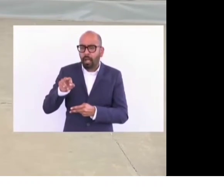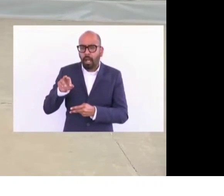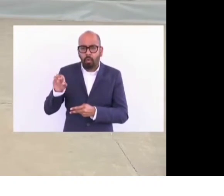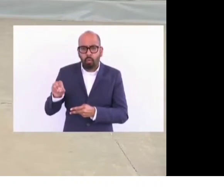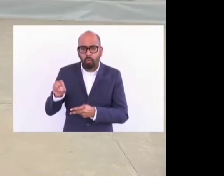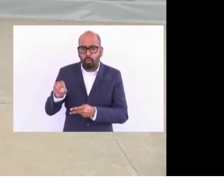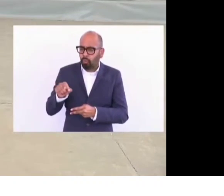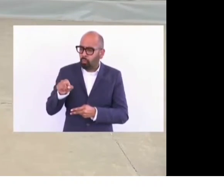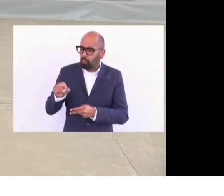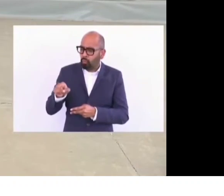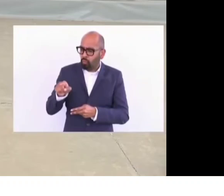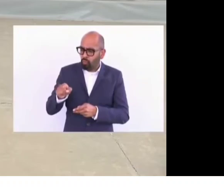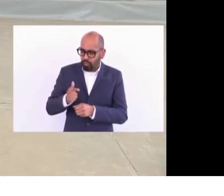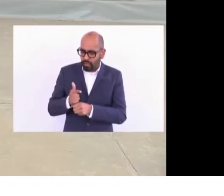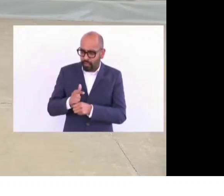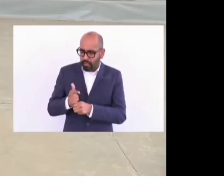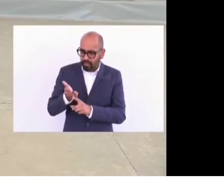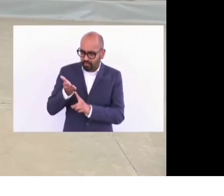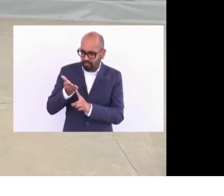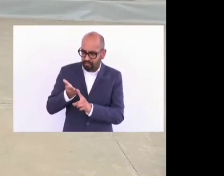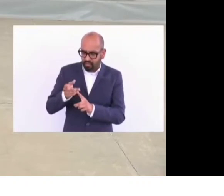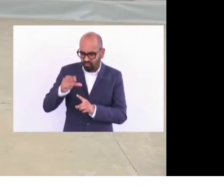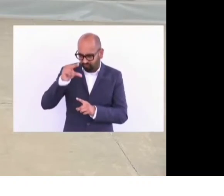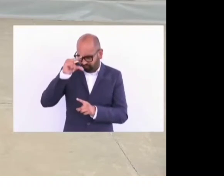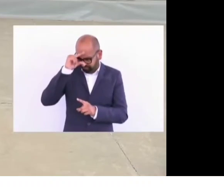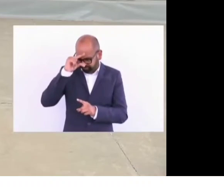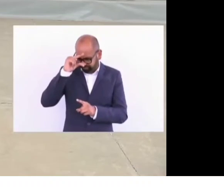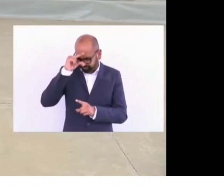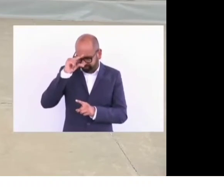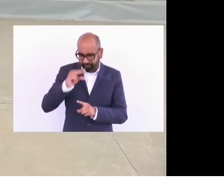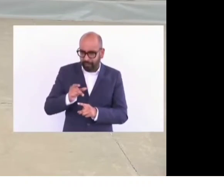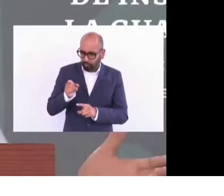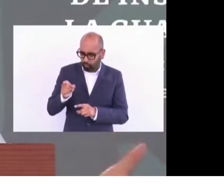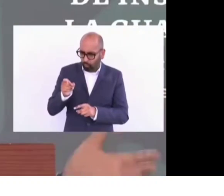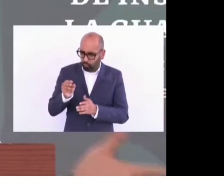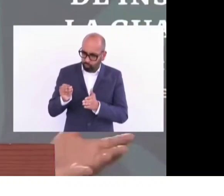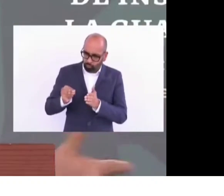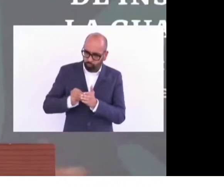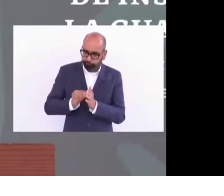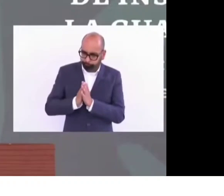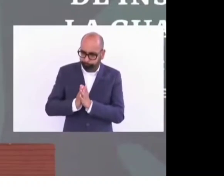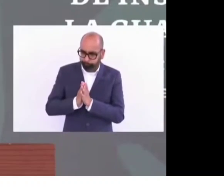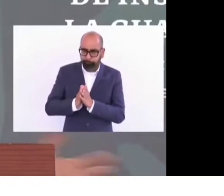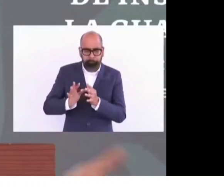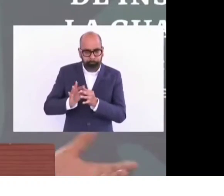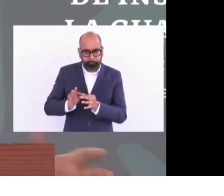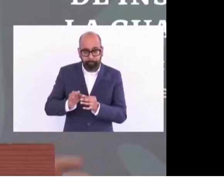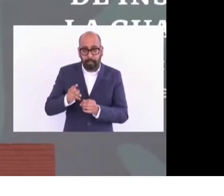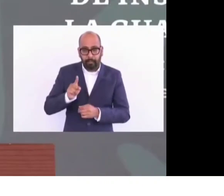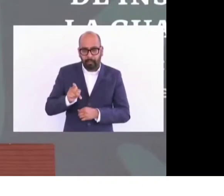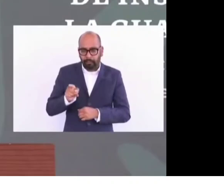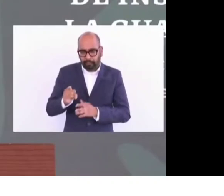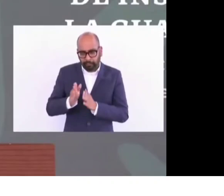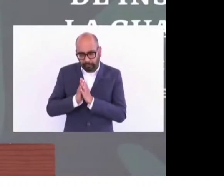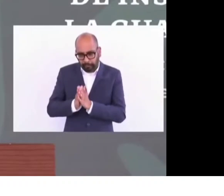culto, ponga ahí, pero trate de redactarlo